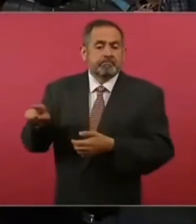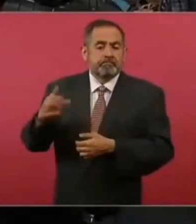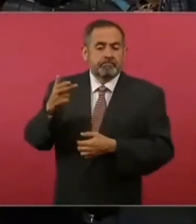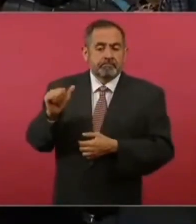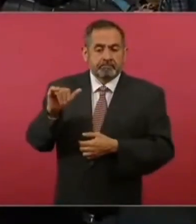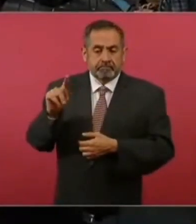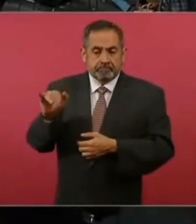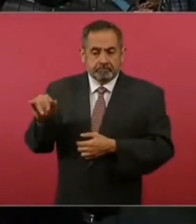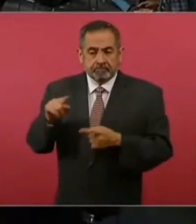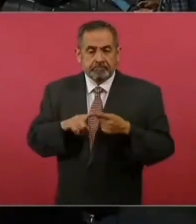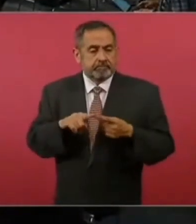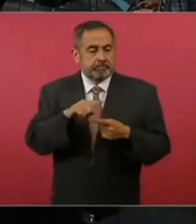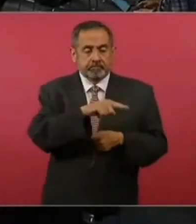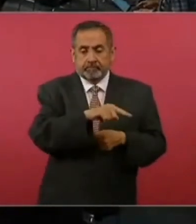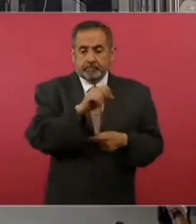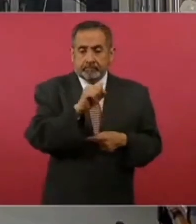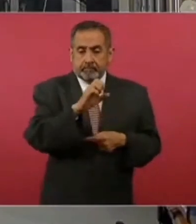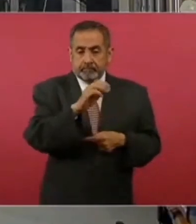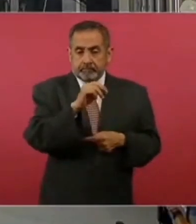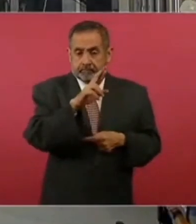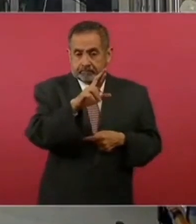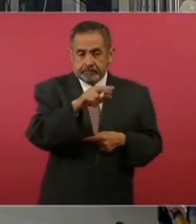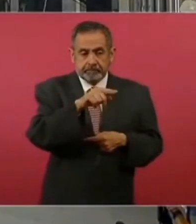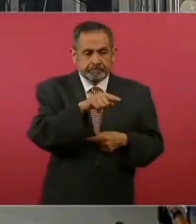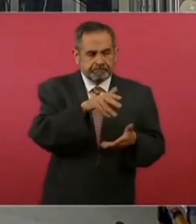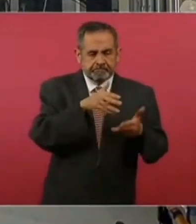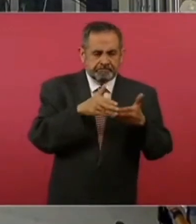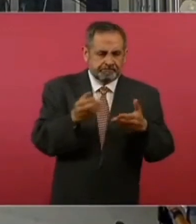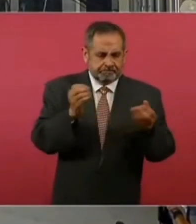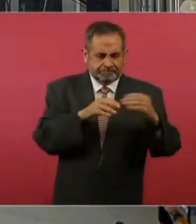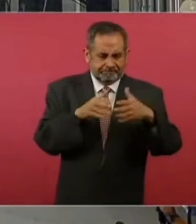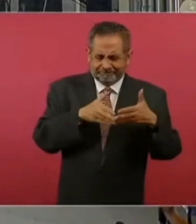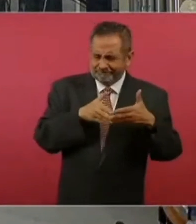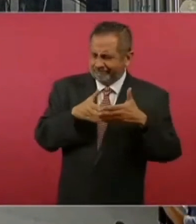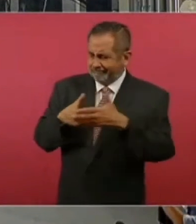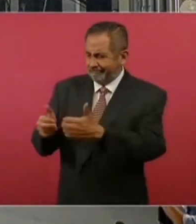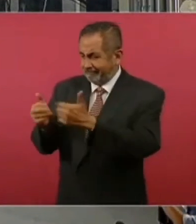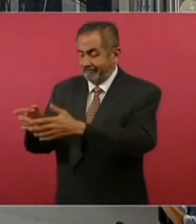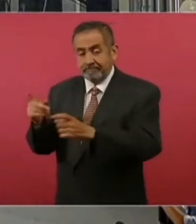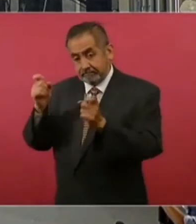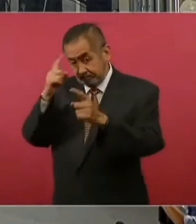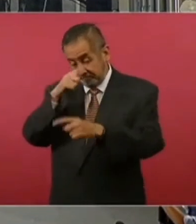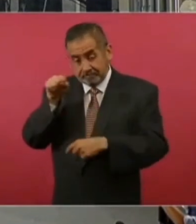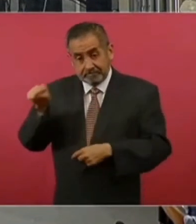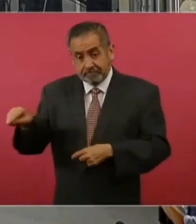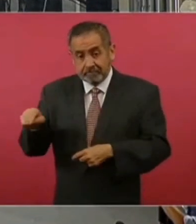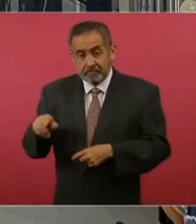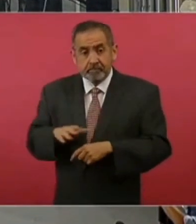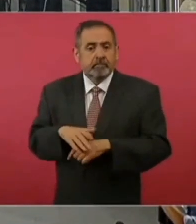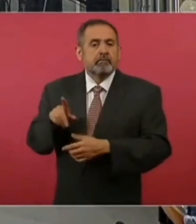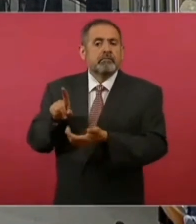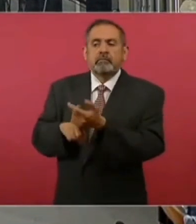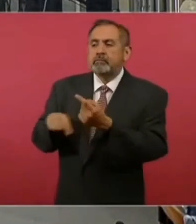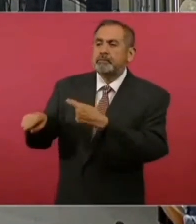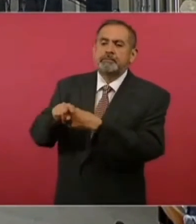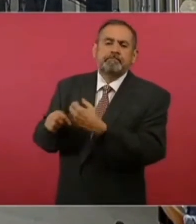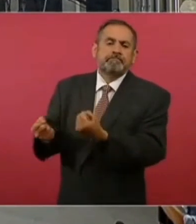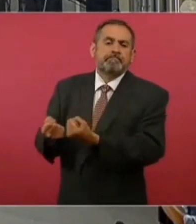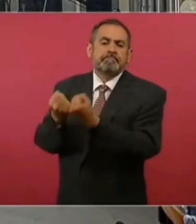la Secretaría de Marina, en situaciones muy difíciles porque había mucha confrontación,